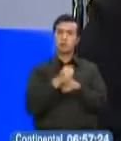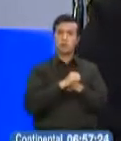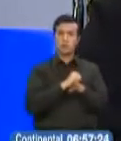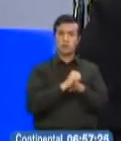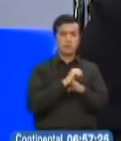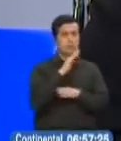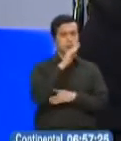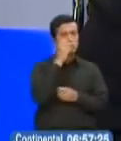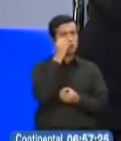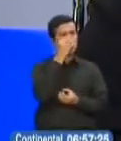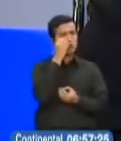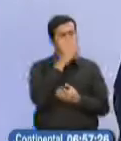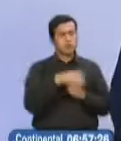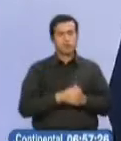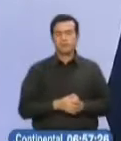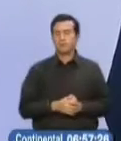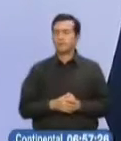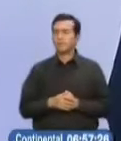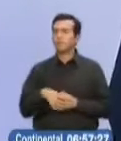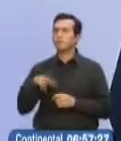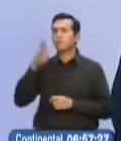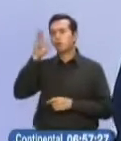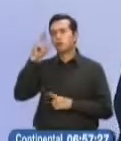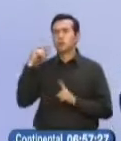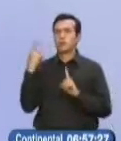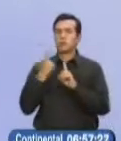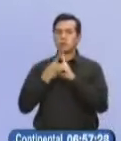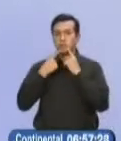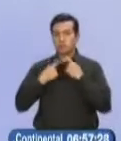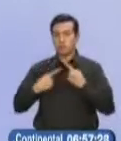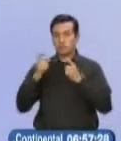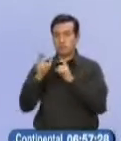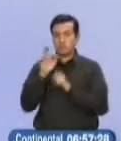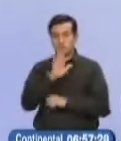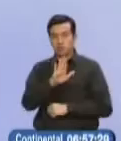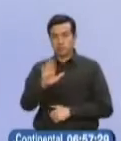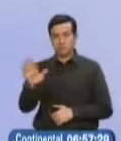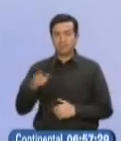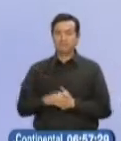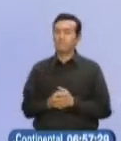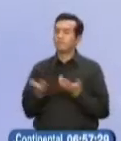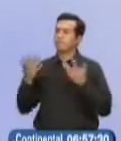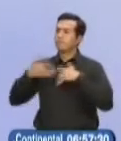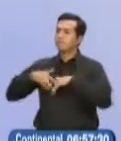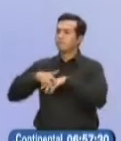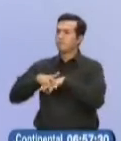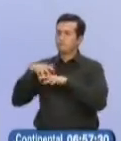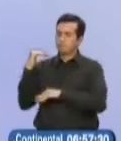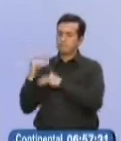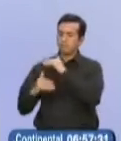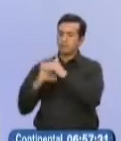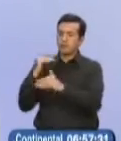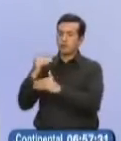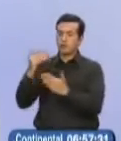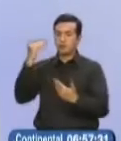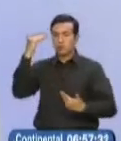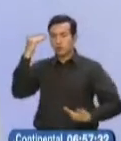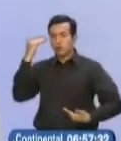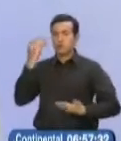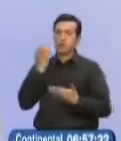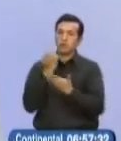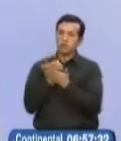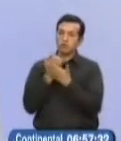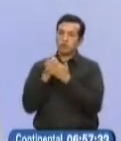en repetidas ocasiones? Bueno, yo creo que lo primero que hay que decir al ciudadano es que la integración es un proceso político, económico,